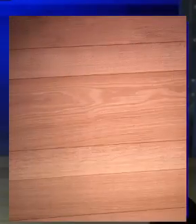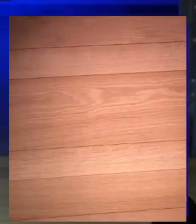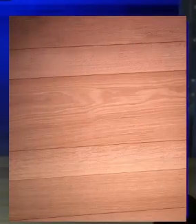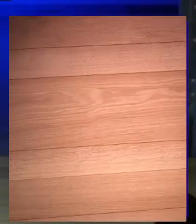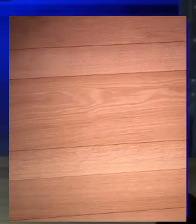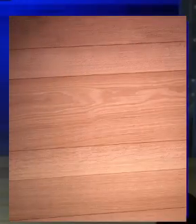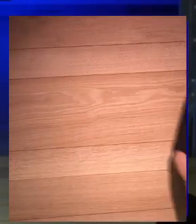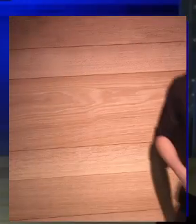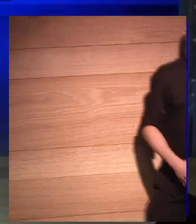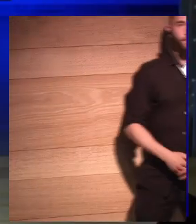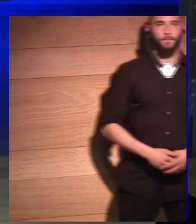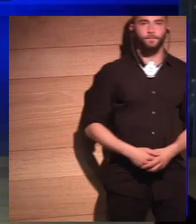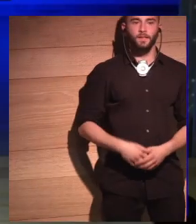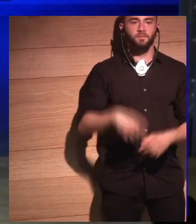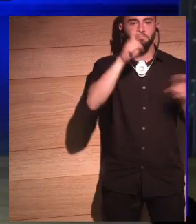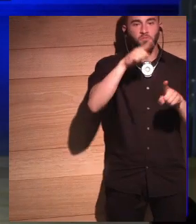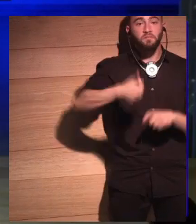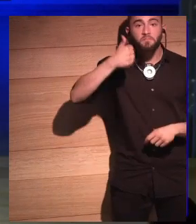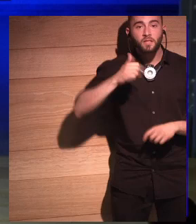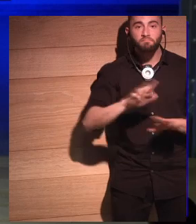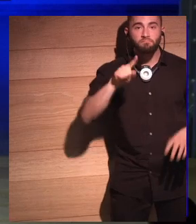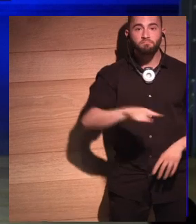¿Más preguntas?